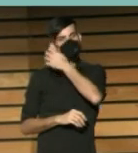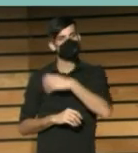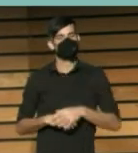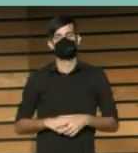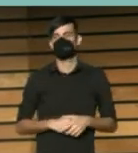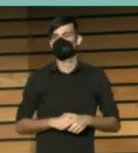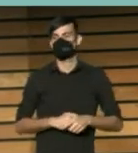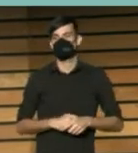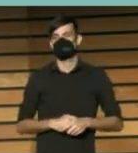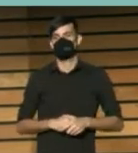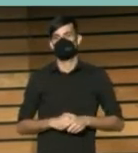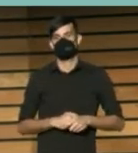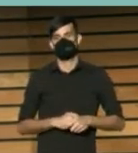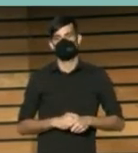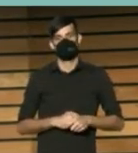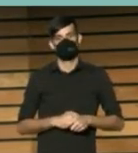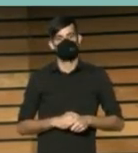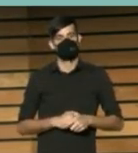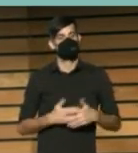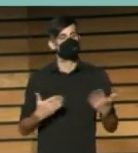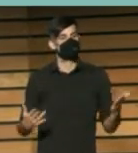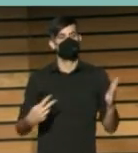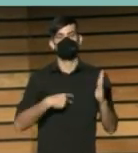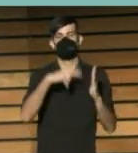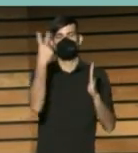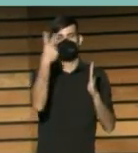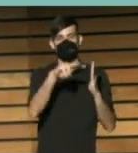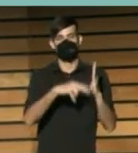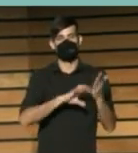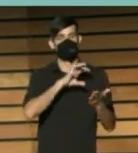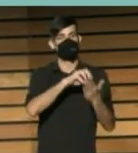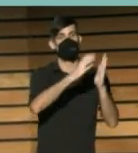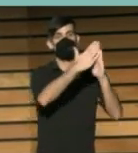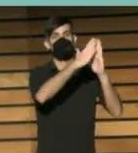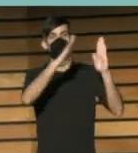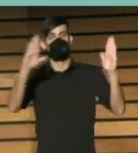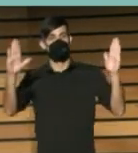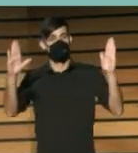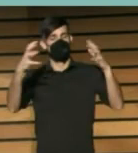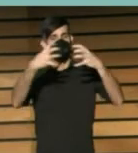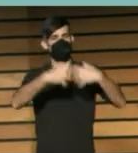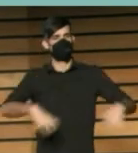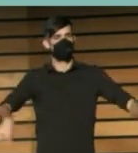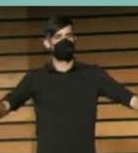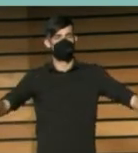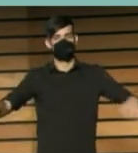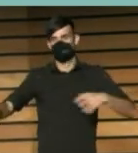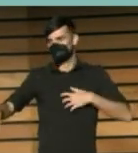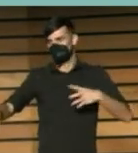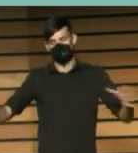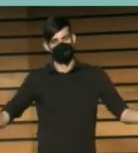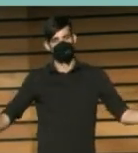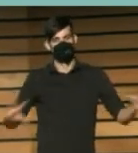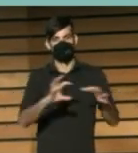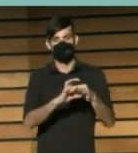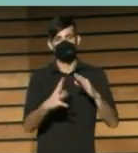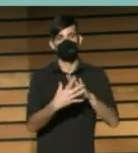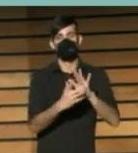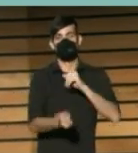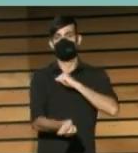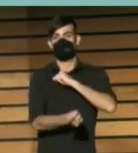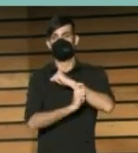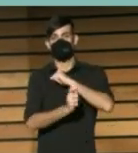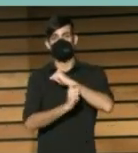la lectura y las bibliotecas no se pueden disociar. que en todas las estrategias, sean